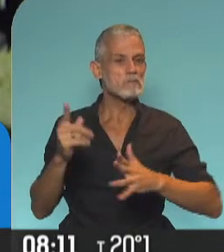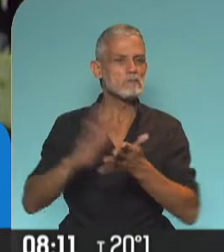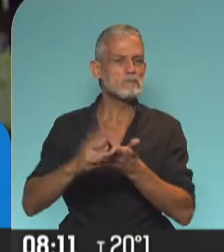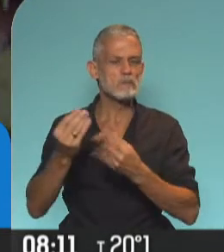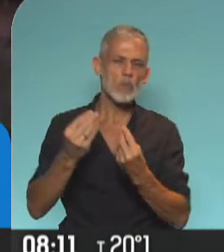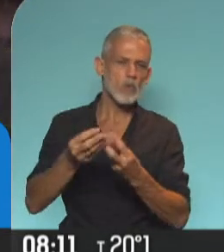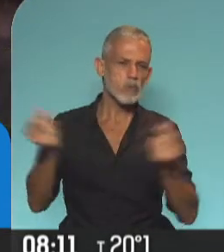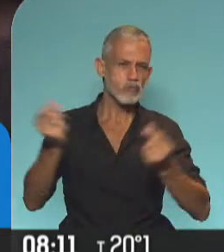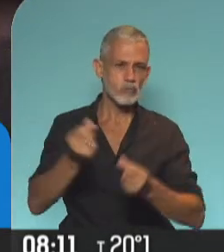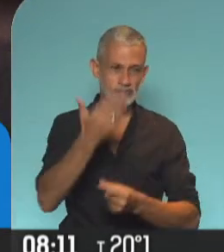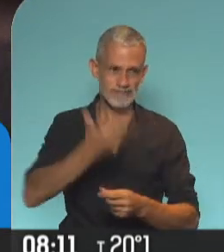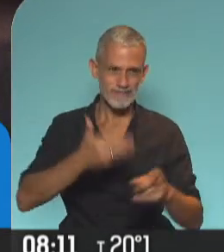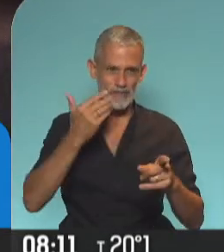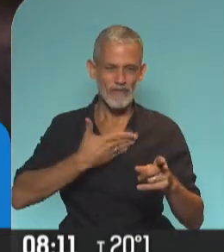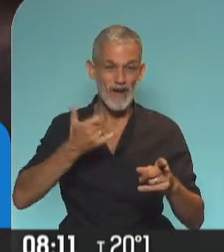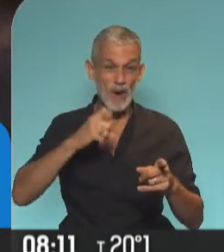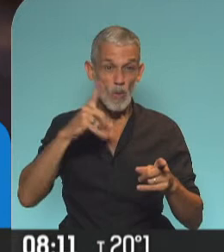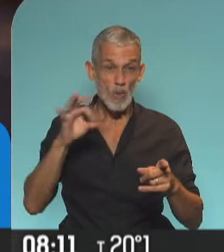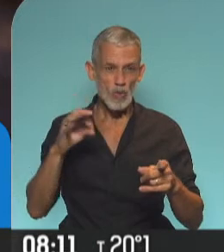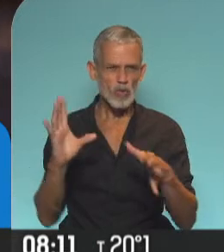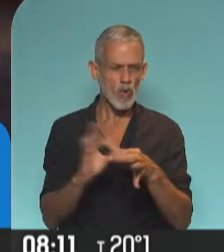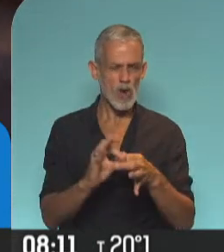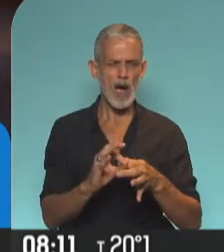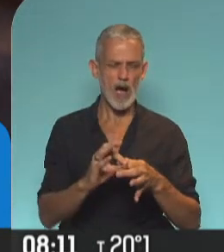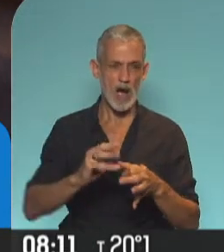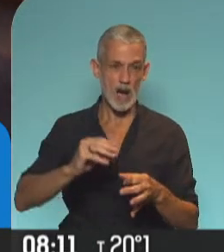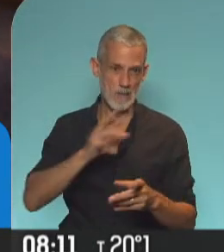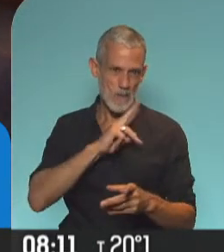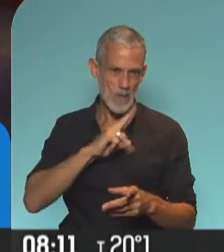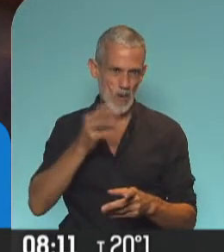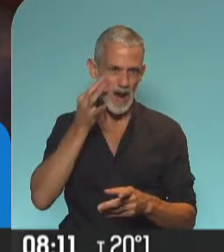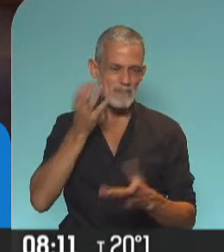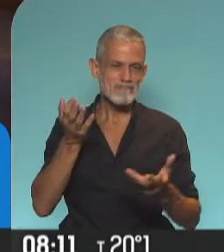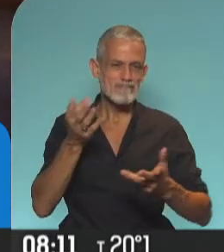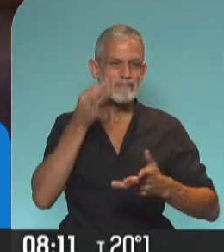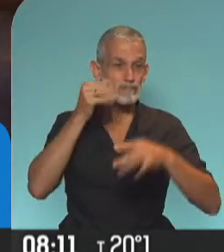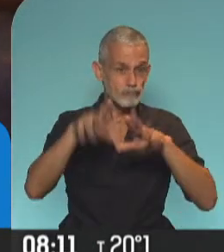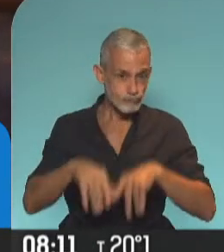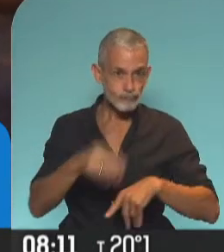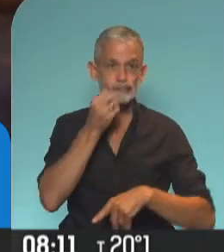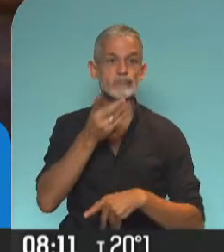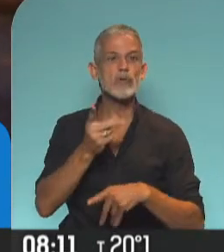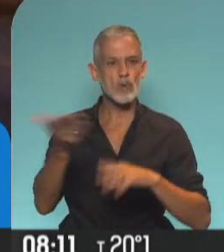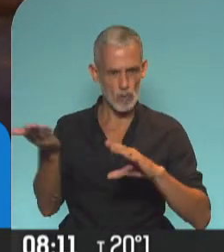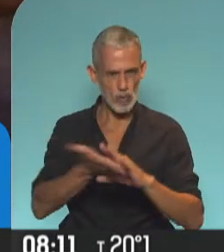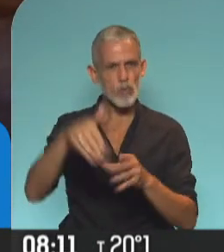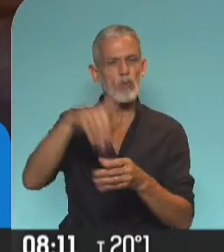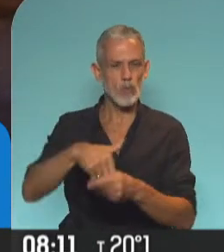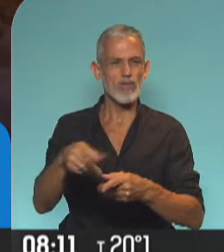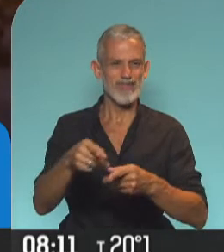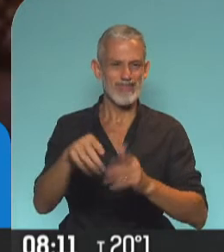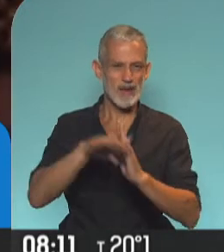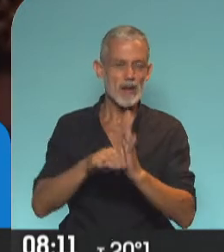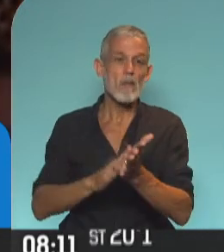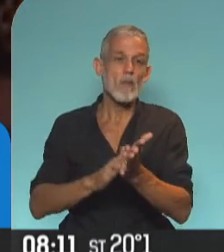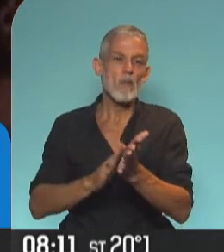con la desaparición y que tenía que ver con Facundo. Ese testimonio también está incorporado a esta serie de medidas de